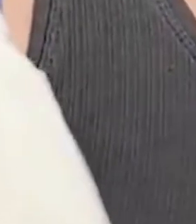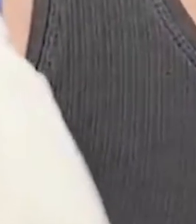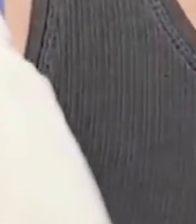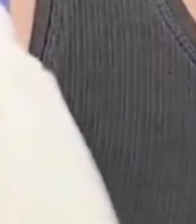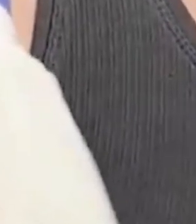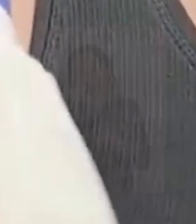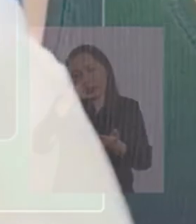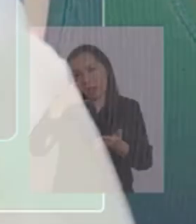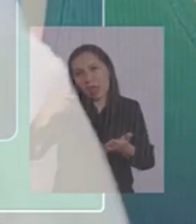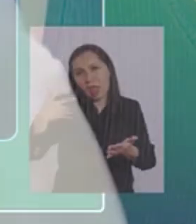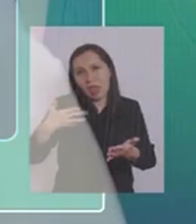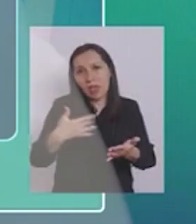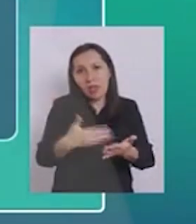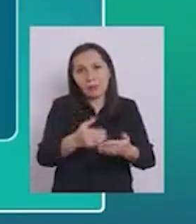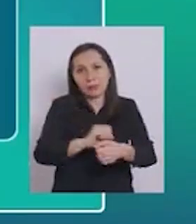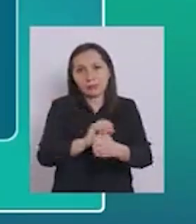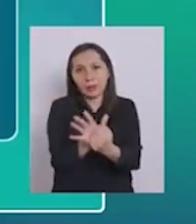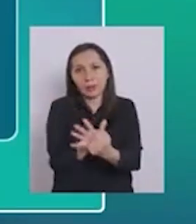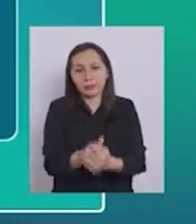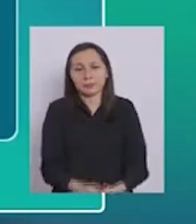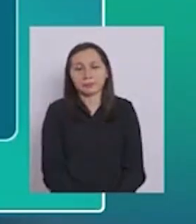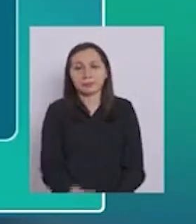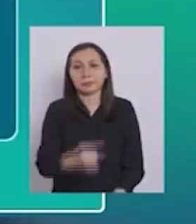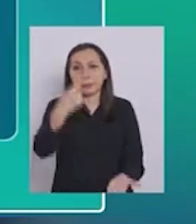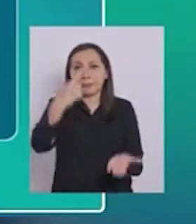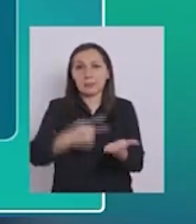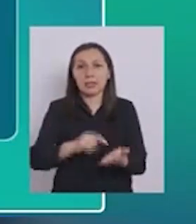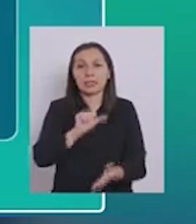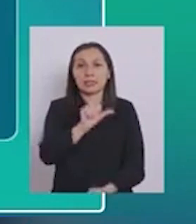fallecido a lo largo de esta pandemia